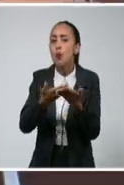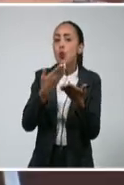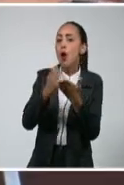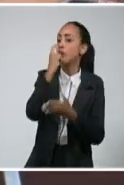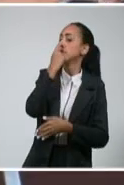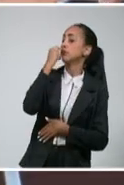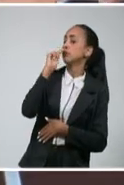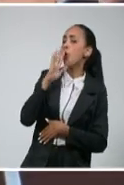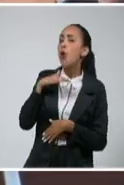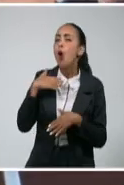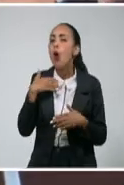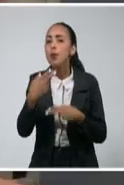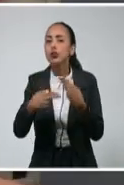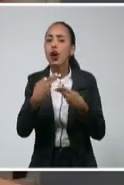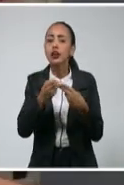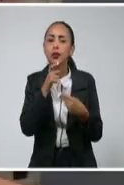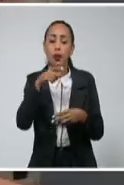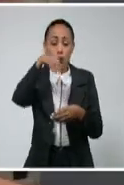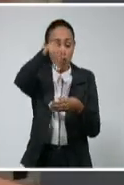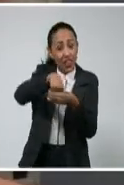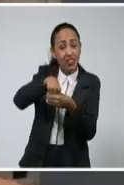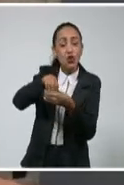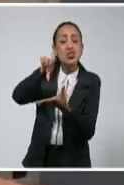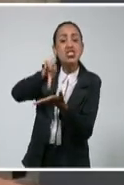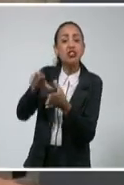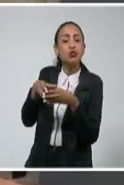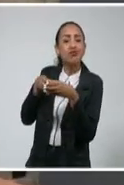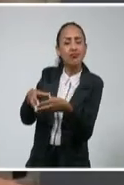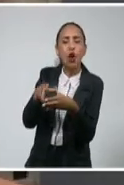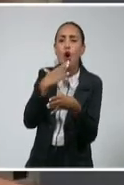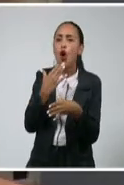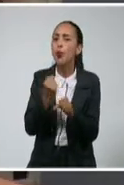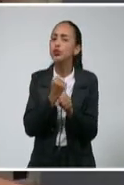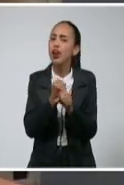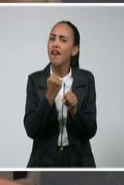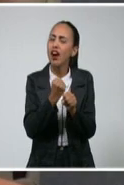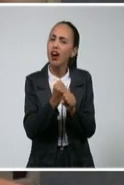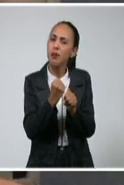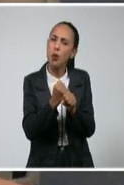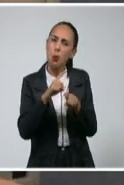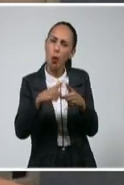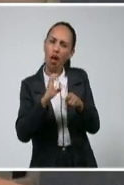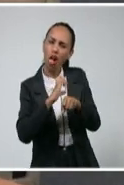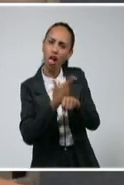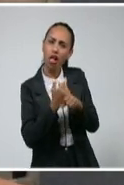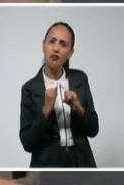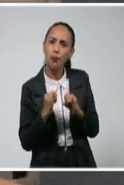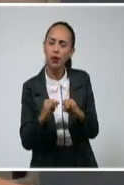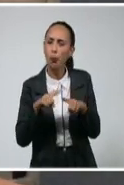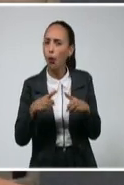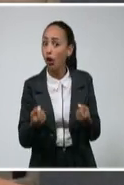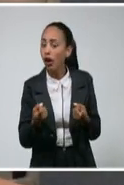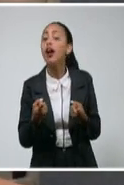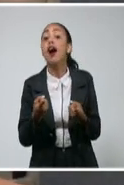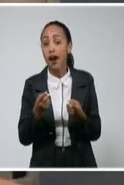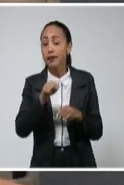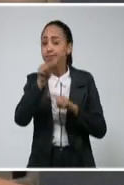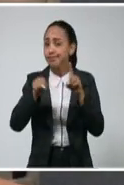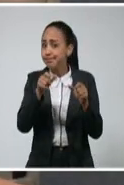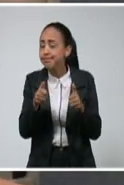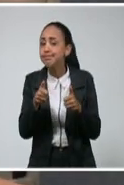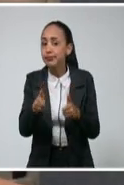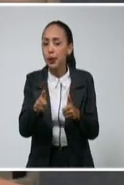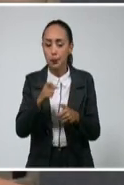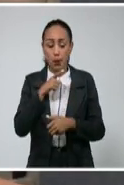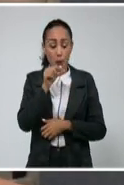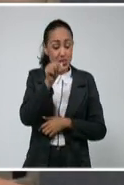los centros de aislamiento, los laboratorios, cuál es la demora en la información, cómo después que se detectan los casos